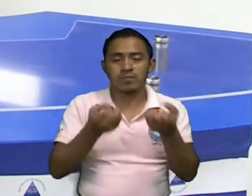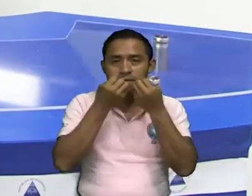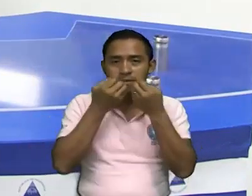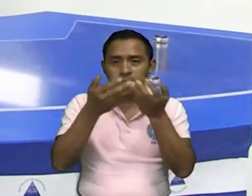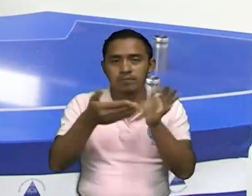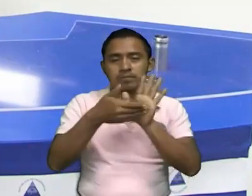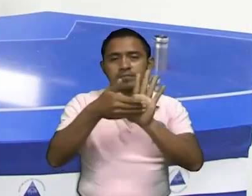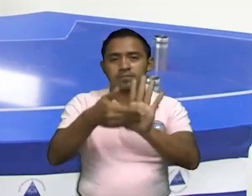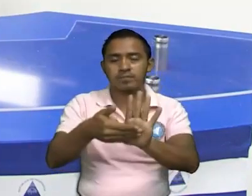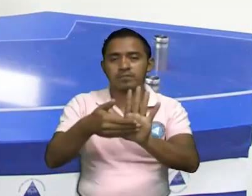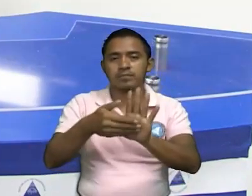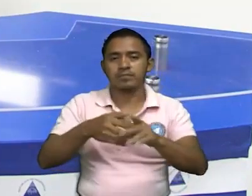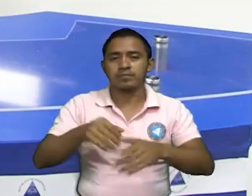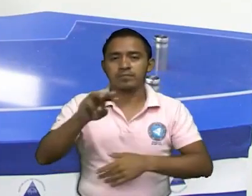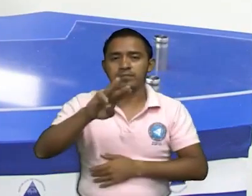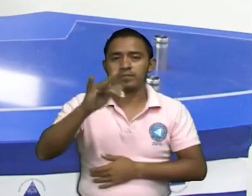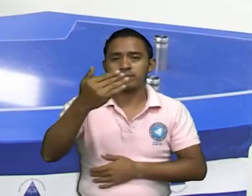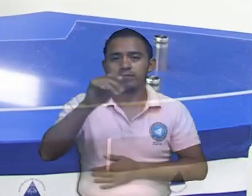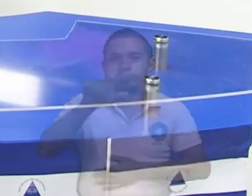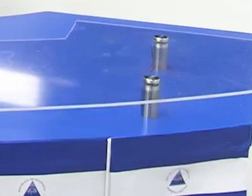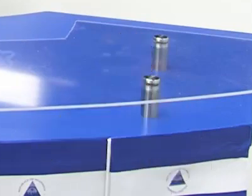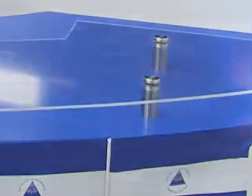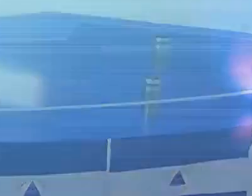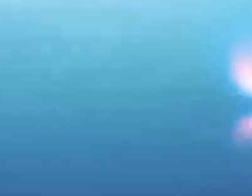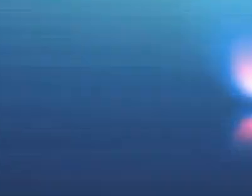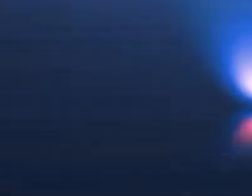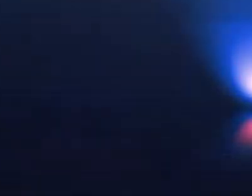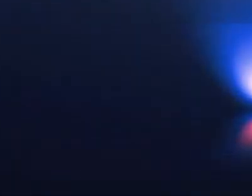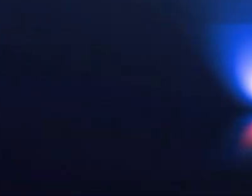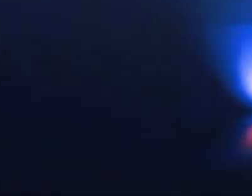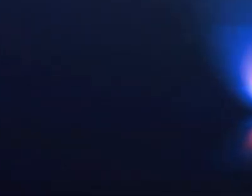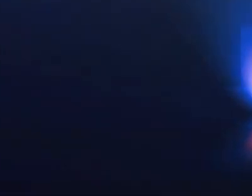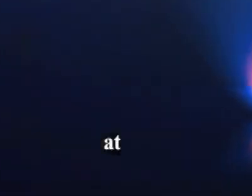esta información nos la comparte Miguel Carranza Mena.